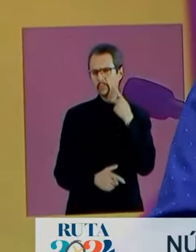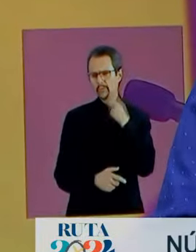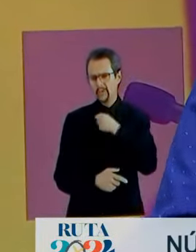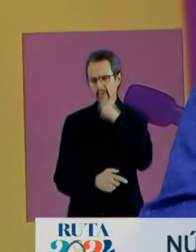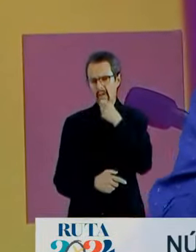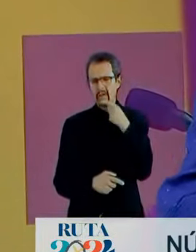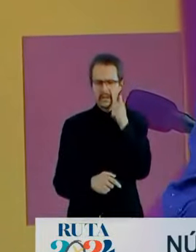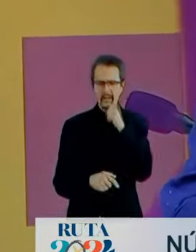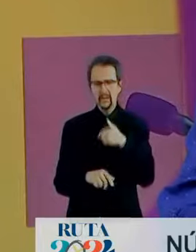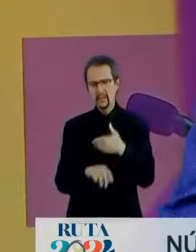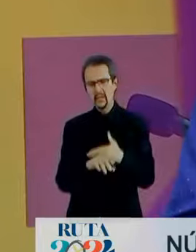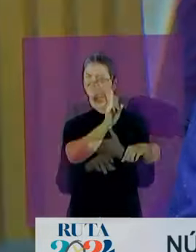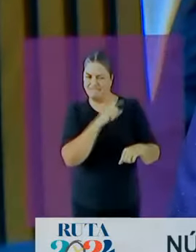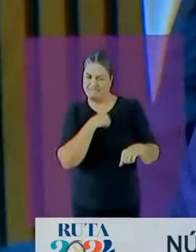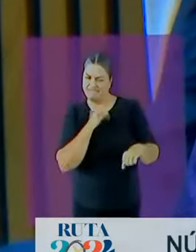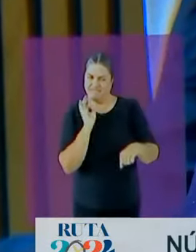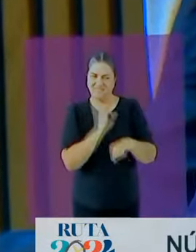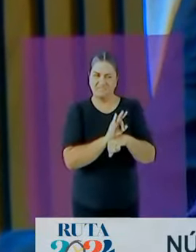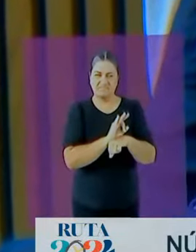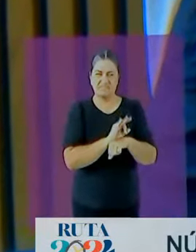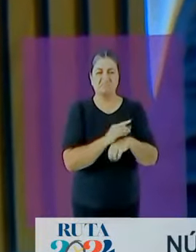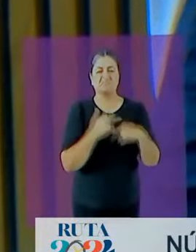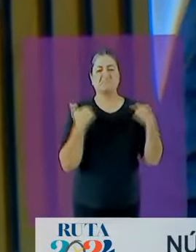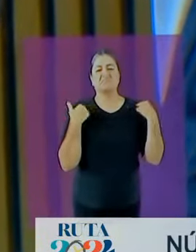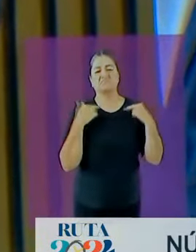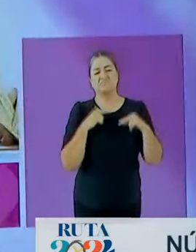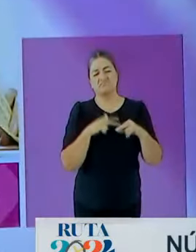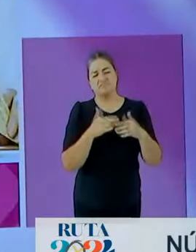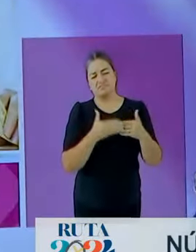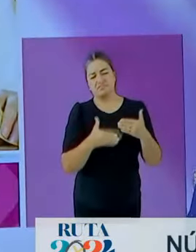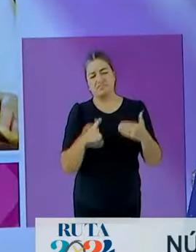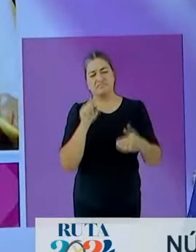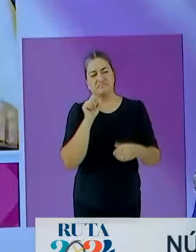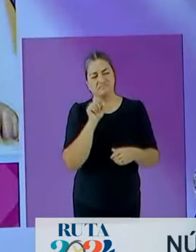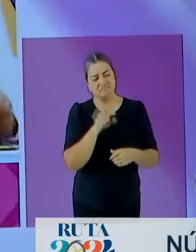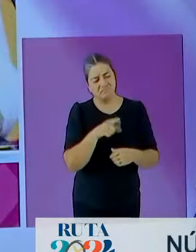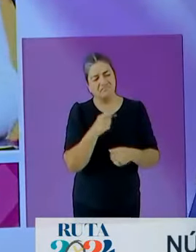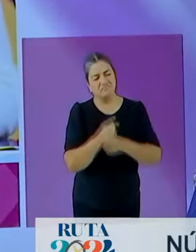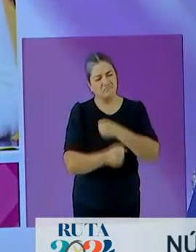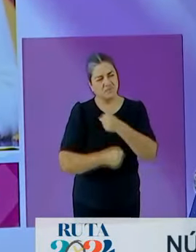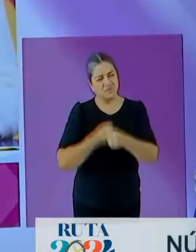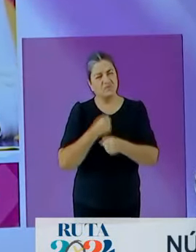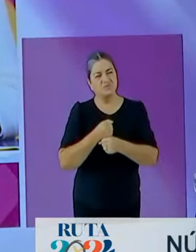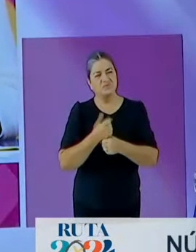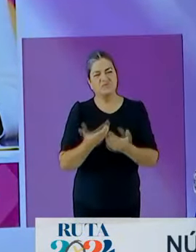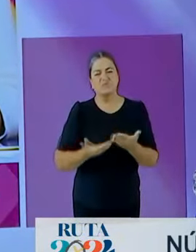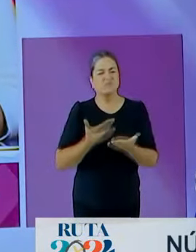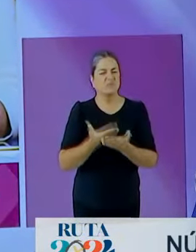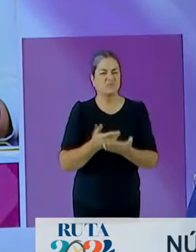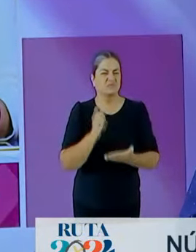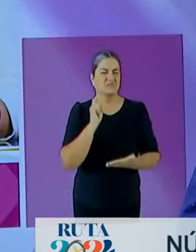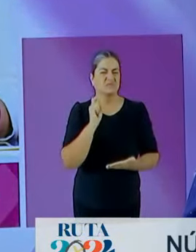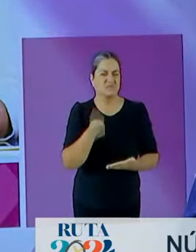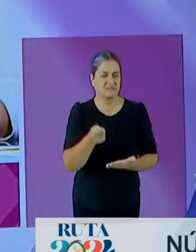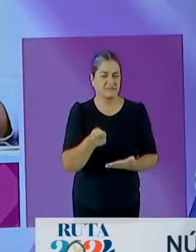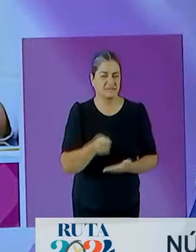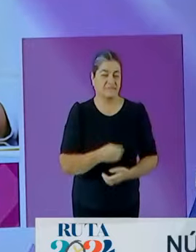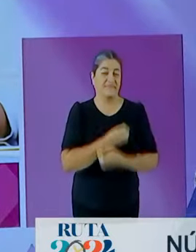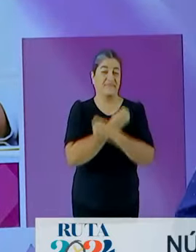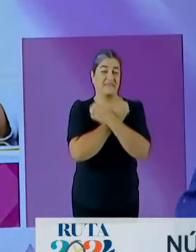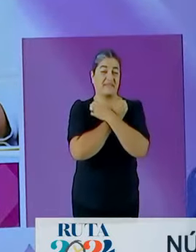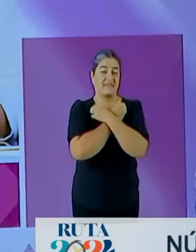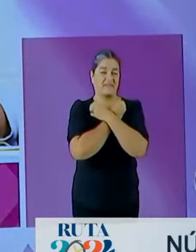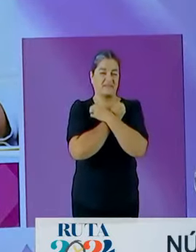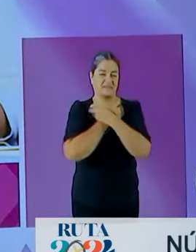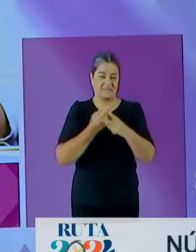bien. Uh-huh. Si te sales de este caminito, estás en el mal y ya te vas, perdón, ¿no? Y le quiero decir a Gaby